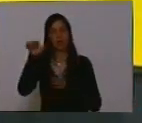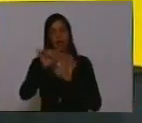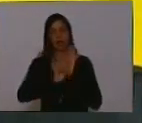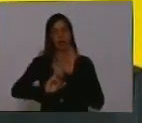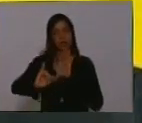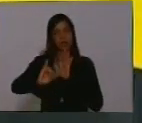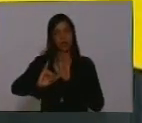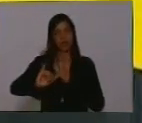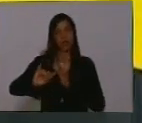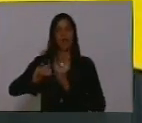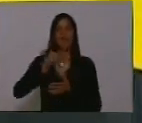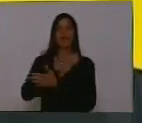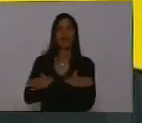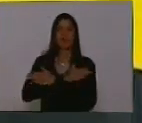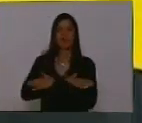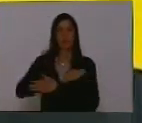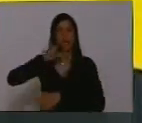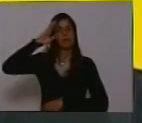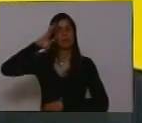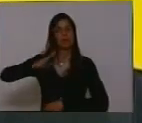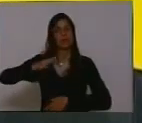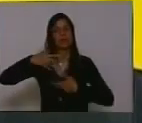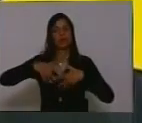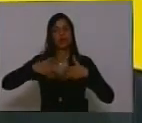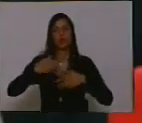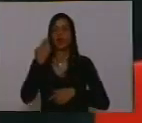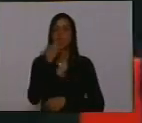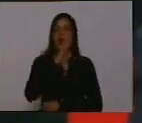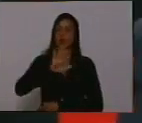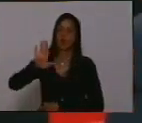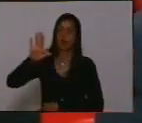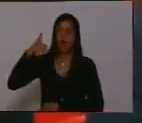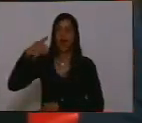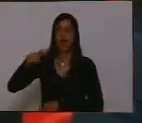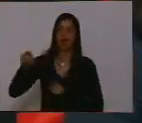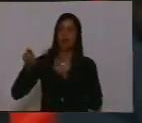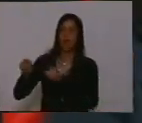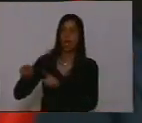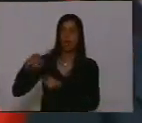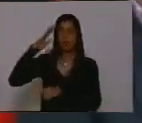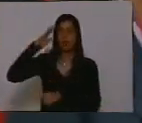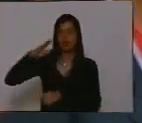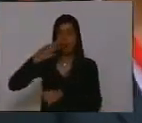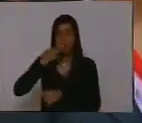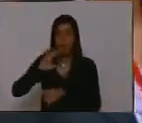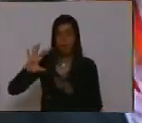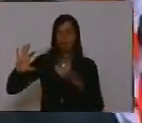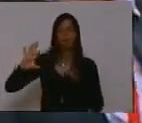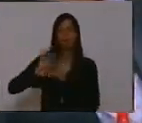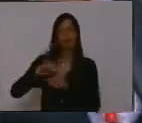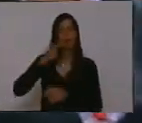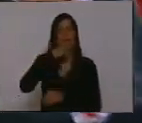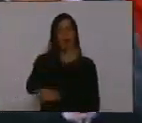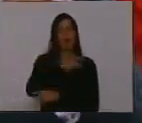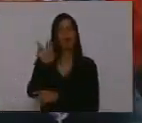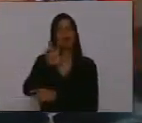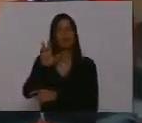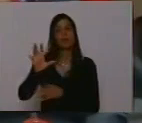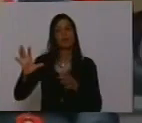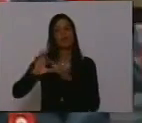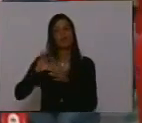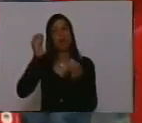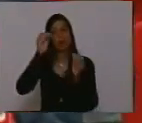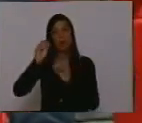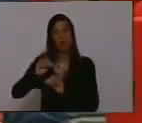Constituyente, nuestras felicitaciones y nuestro compromiso con ellos y con el pueblo venezolano. Hablar